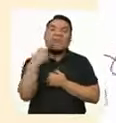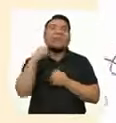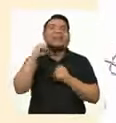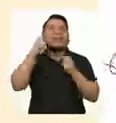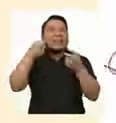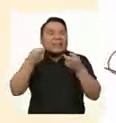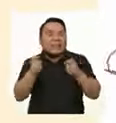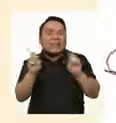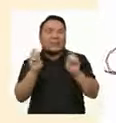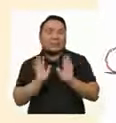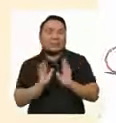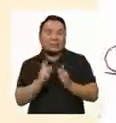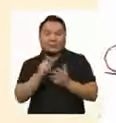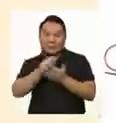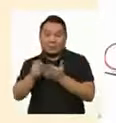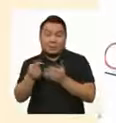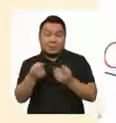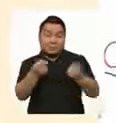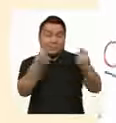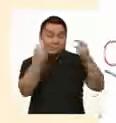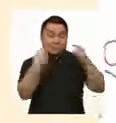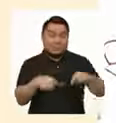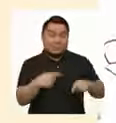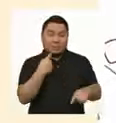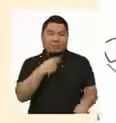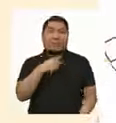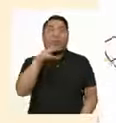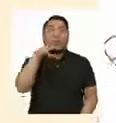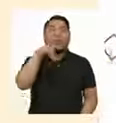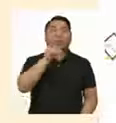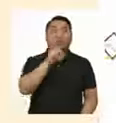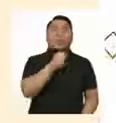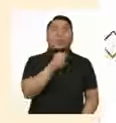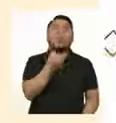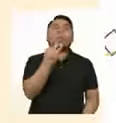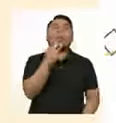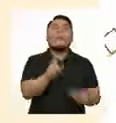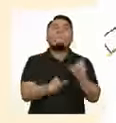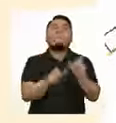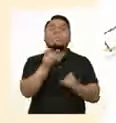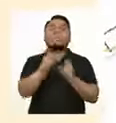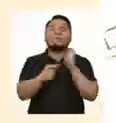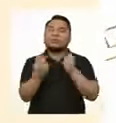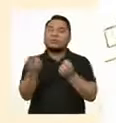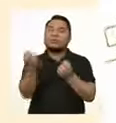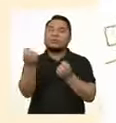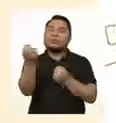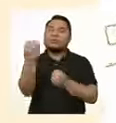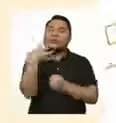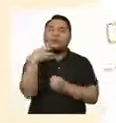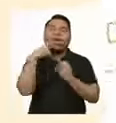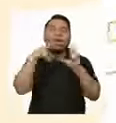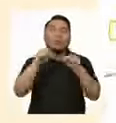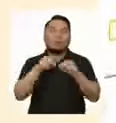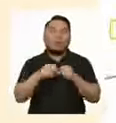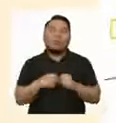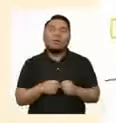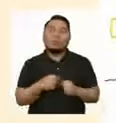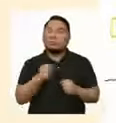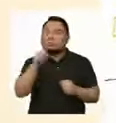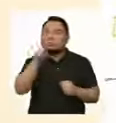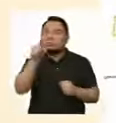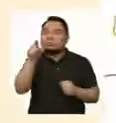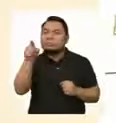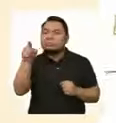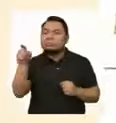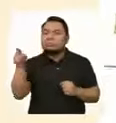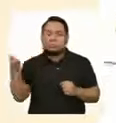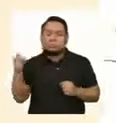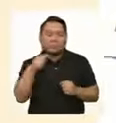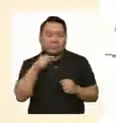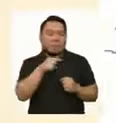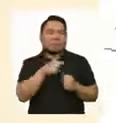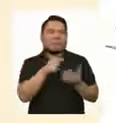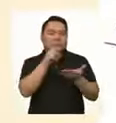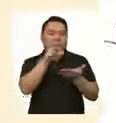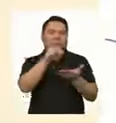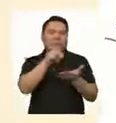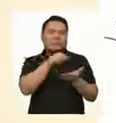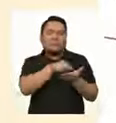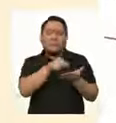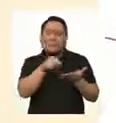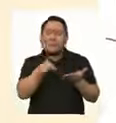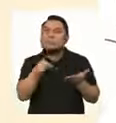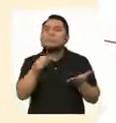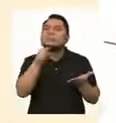lo intentan. Y ahora los que marcaron que no. Los que honestamente admitieron que no se preocupan en llevar una